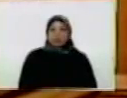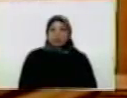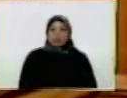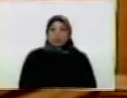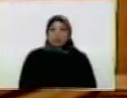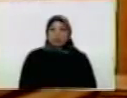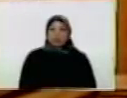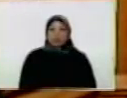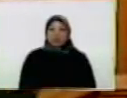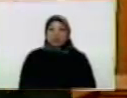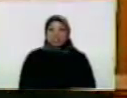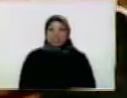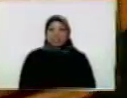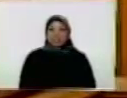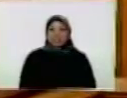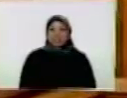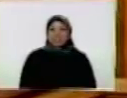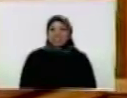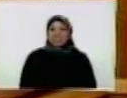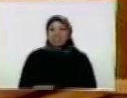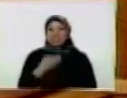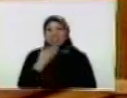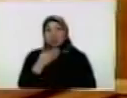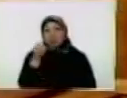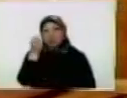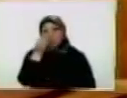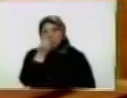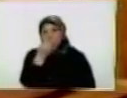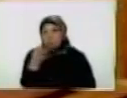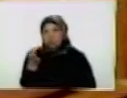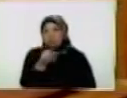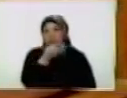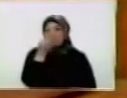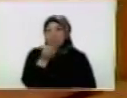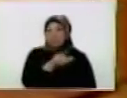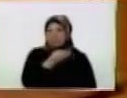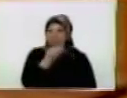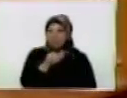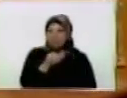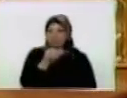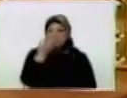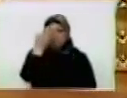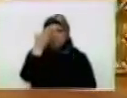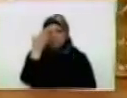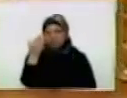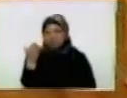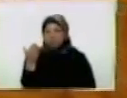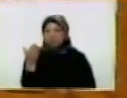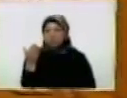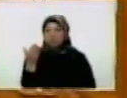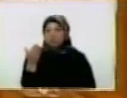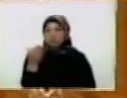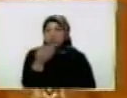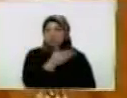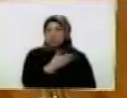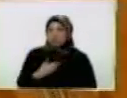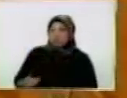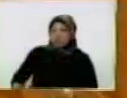Aló, aló. Bueno, de todo, muy buenas tardes. Un saludo a nuestro presidente Eduardo Cabello,